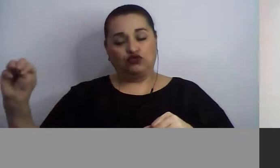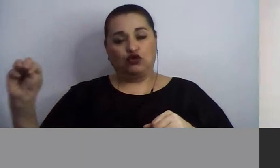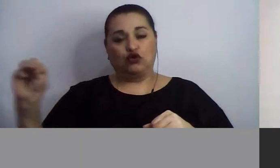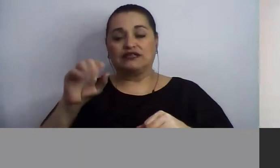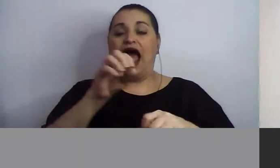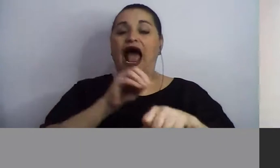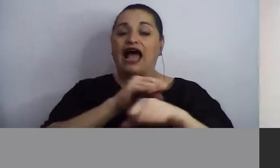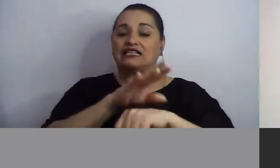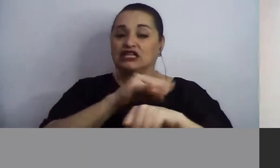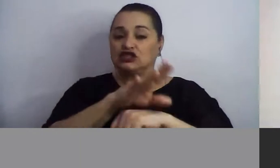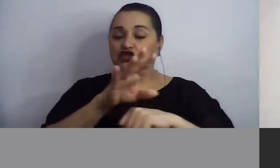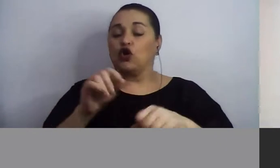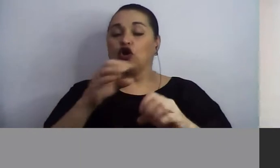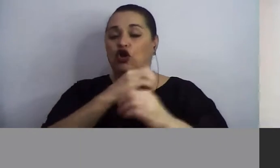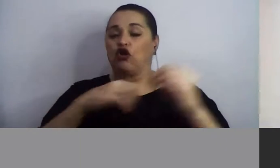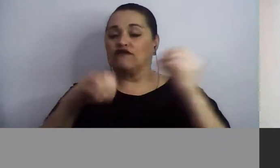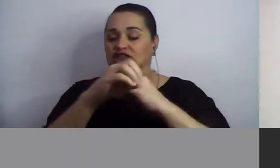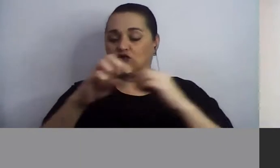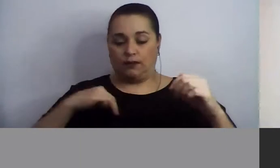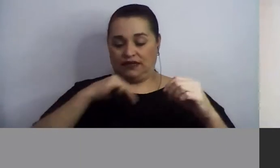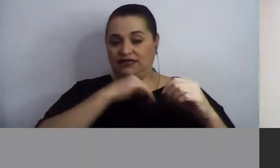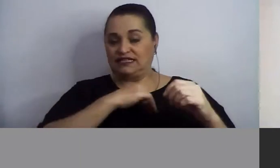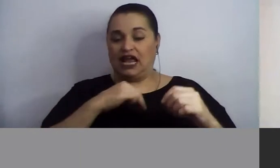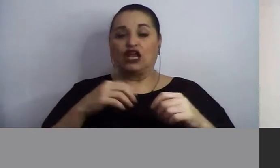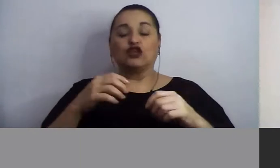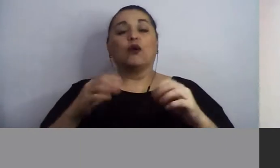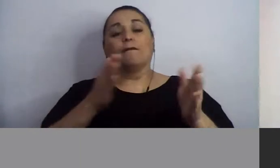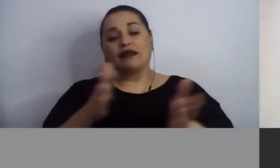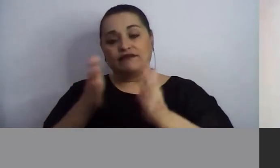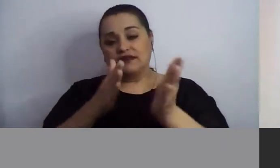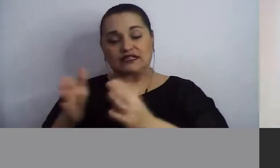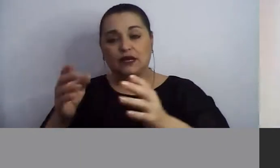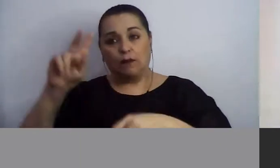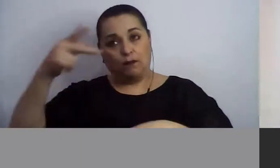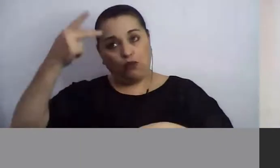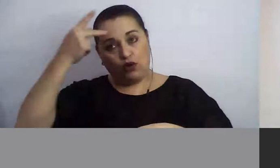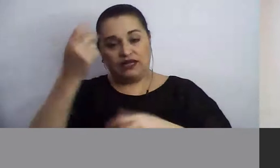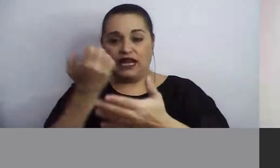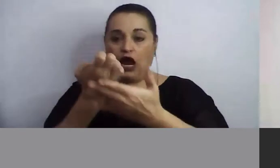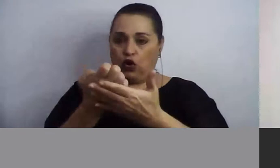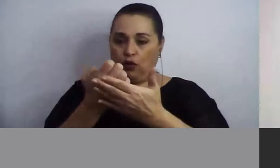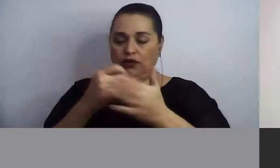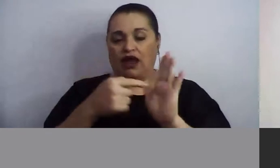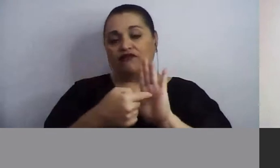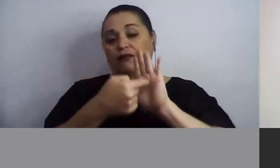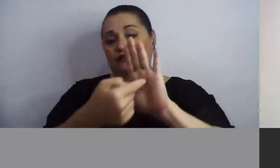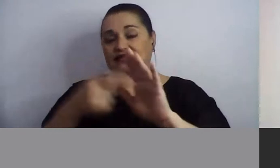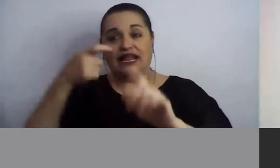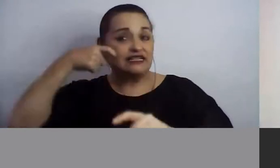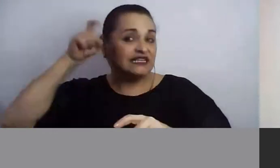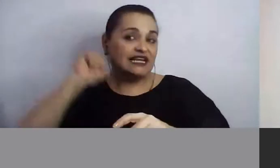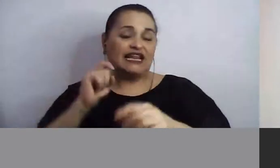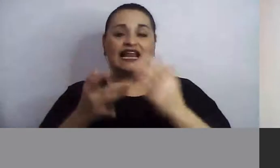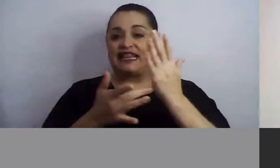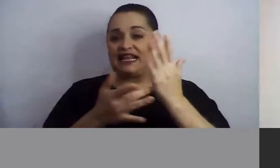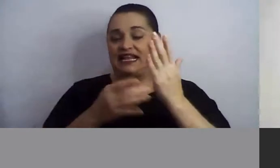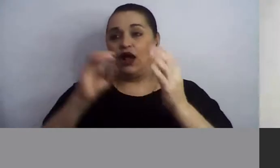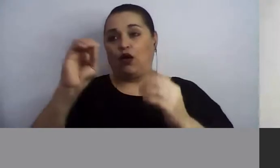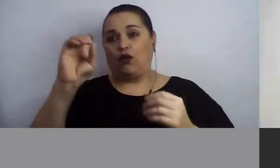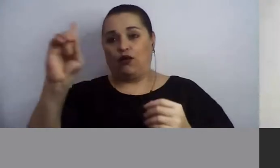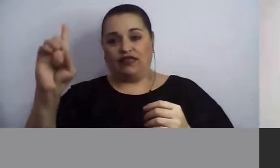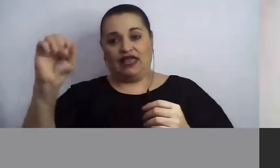asesor del despacho del Ministerio de Planificación, Política Económica y representante de la Secretaría Técnica de la ODS,